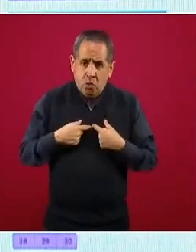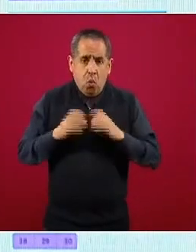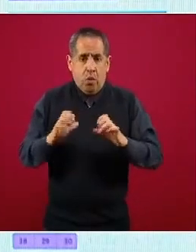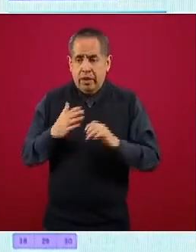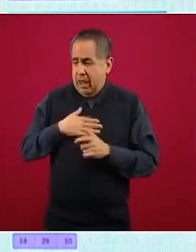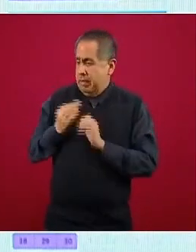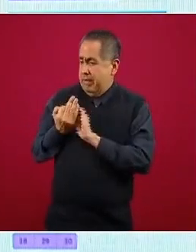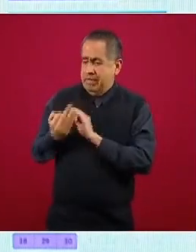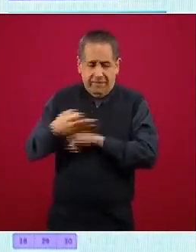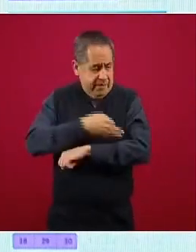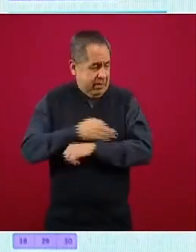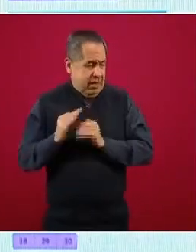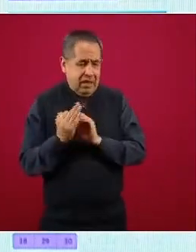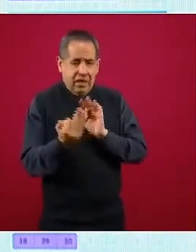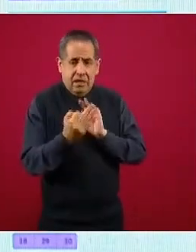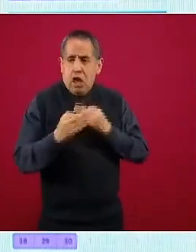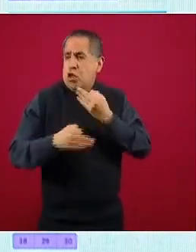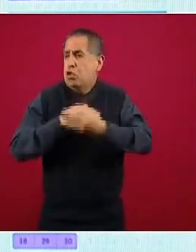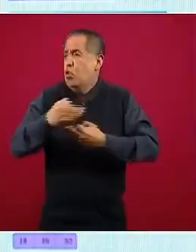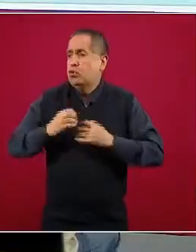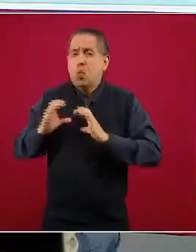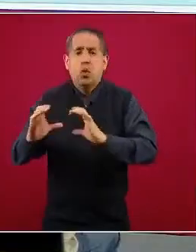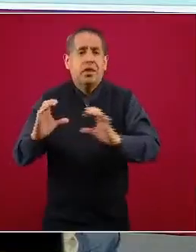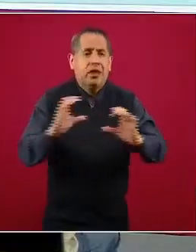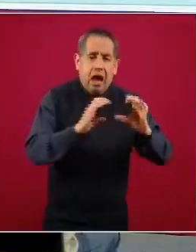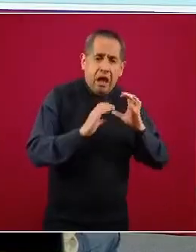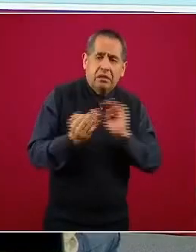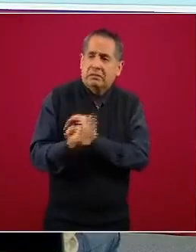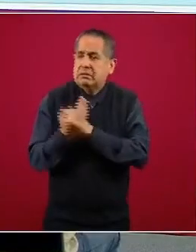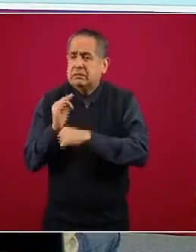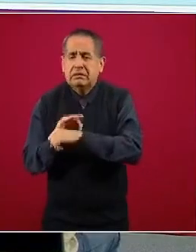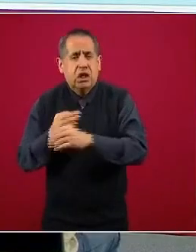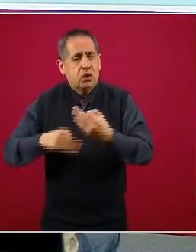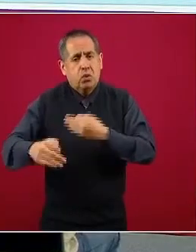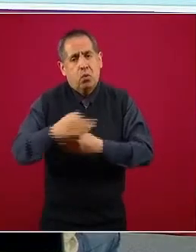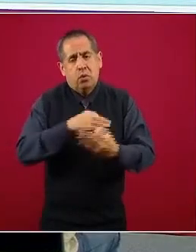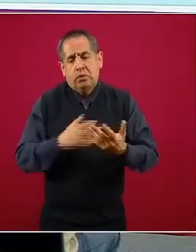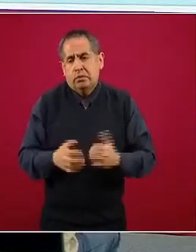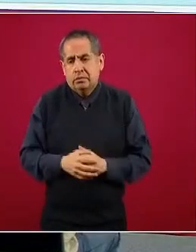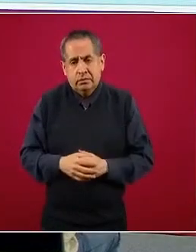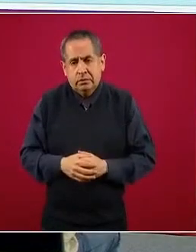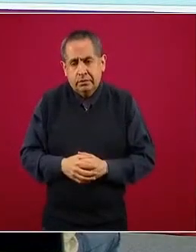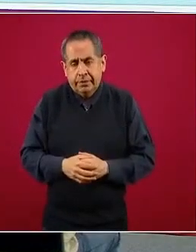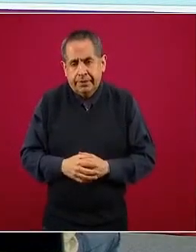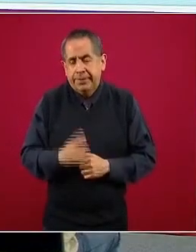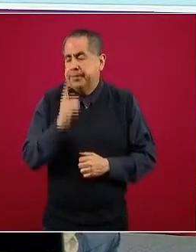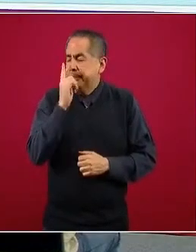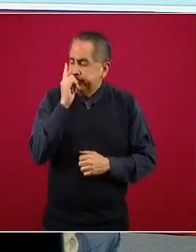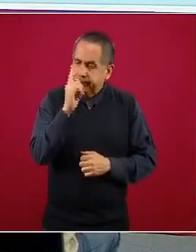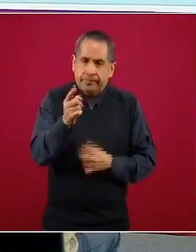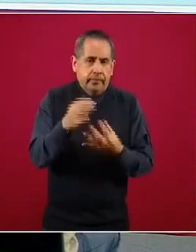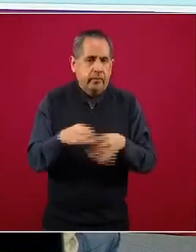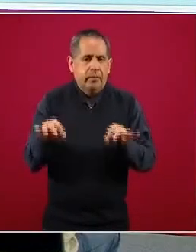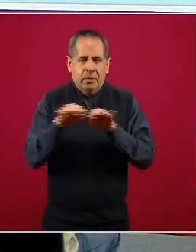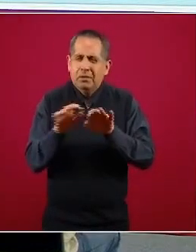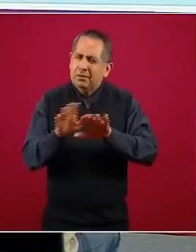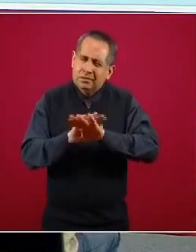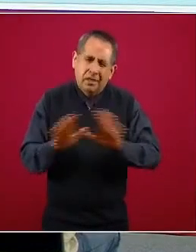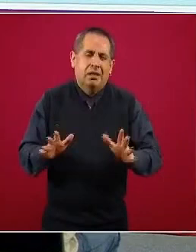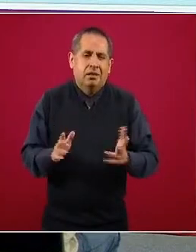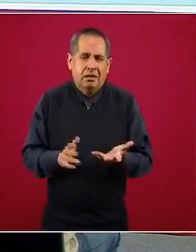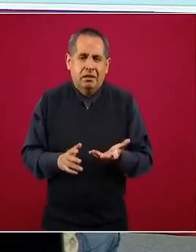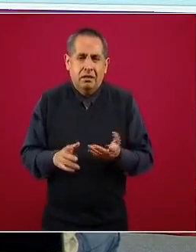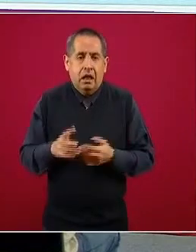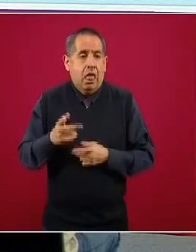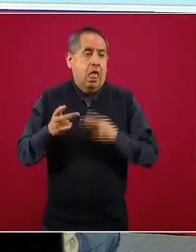nuestros cercanos y a toda la población. Entonces, es extraordinariamente importante que dejemos